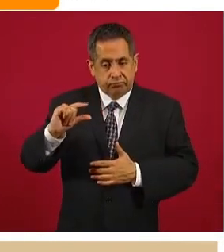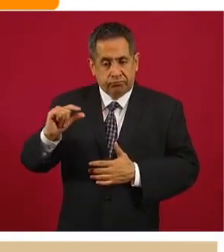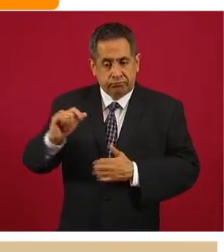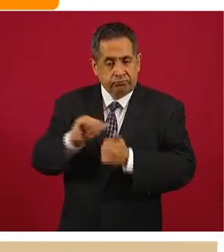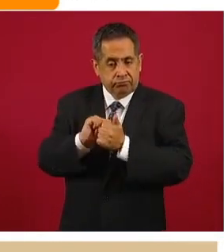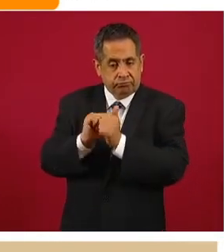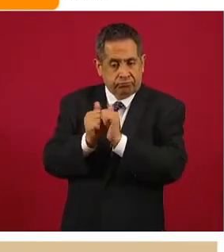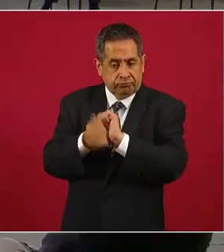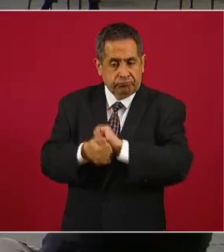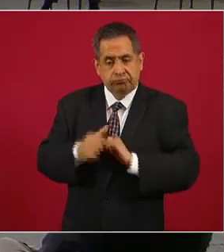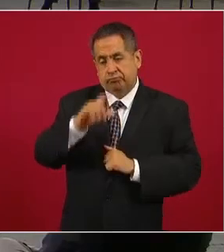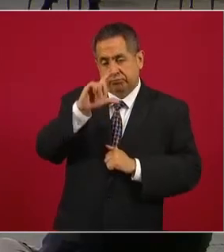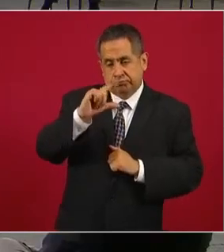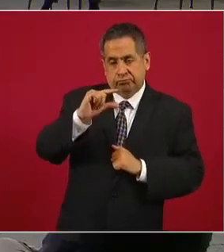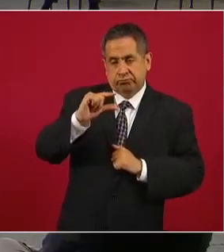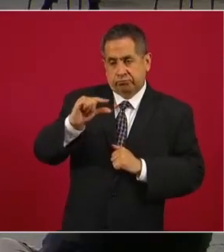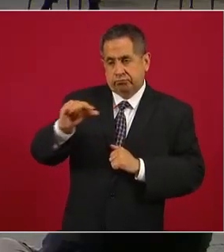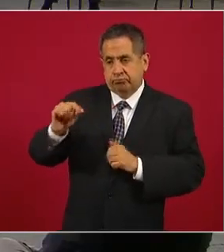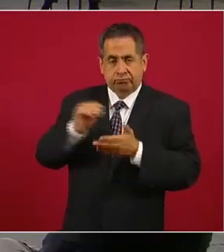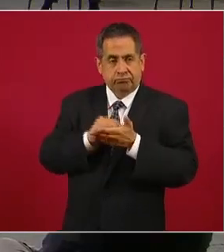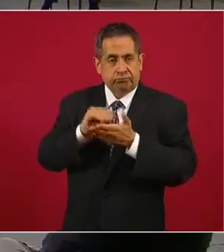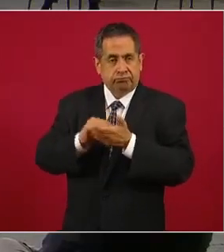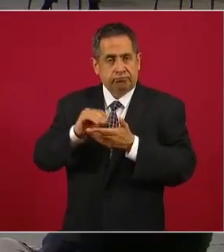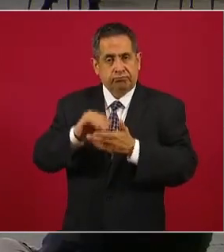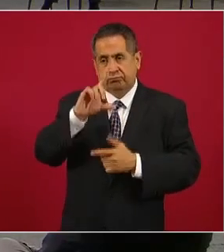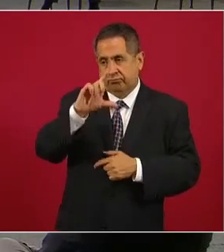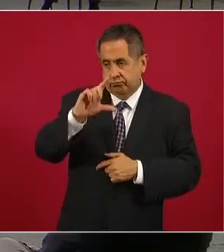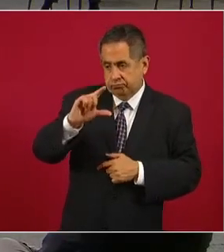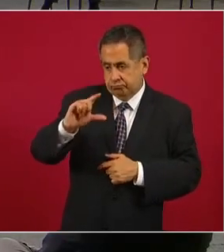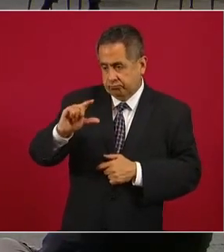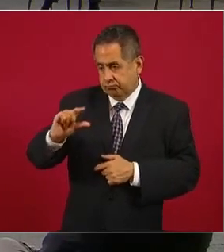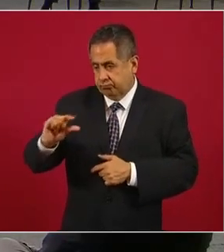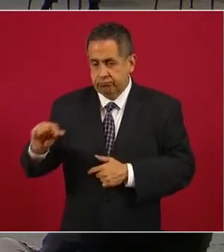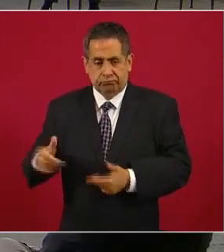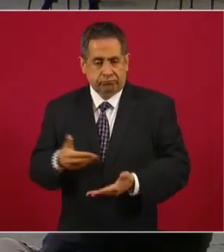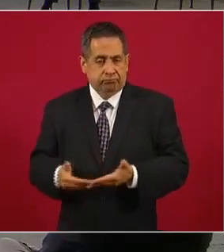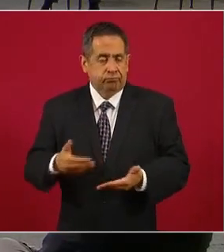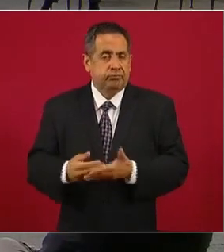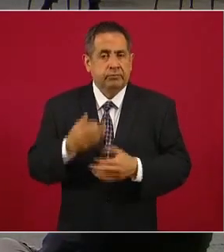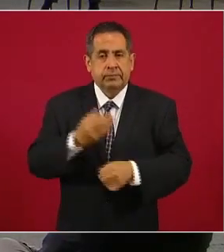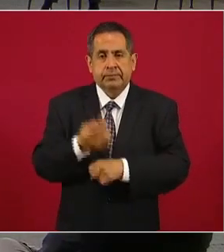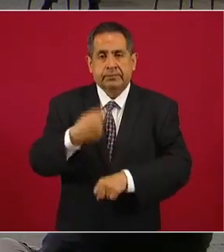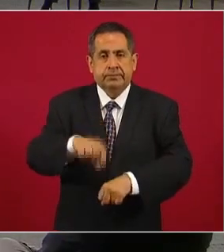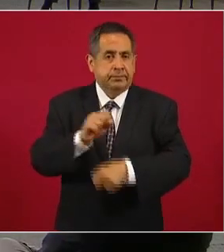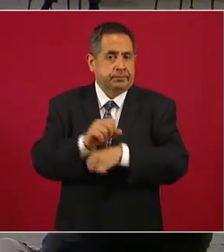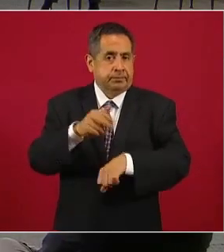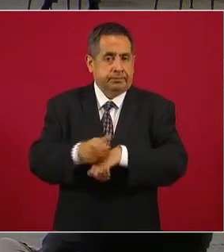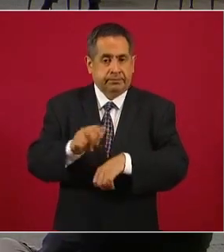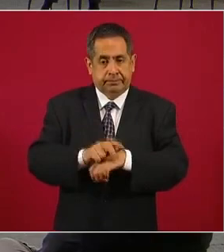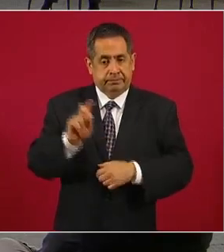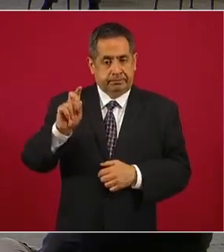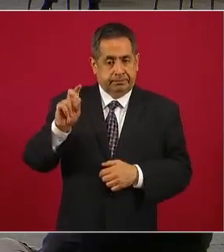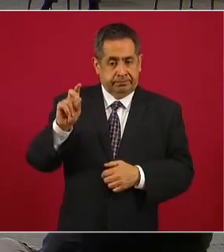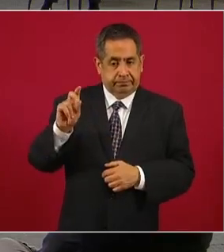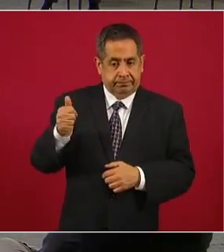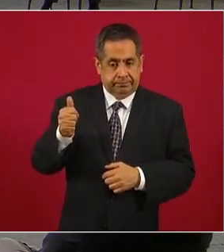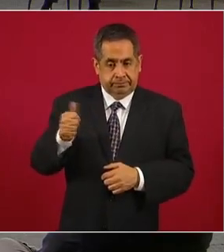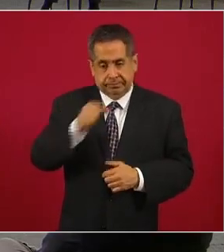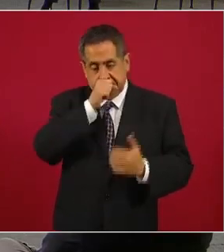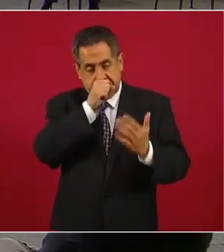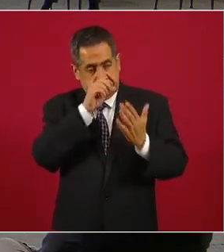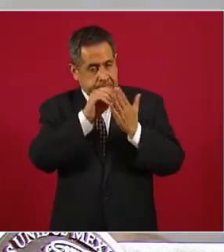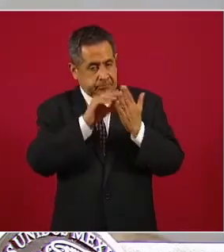progresivamente de una manera sostenida y en este momento abriendo la semana 36, que es la que están en los